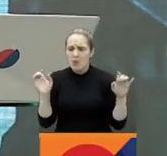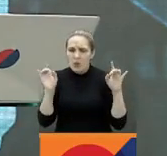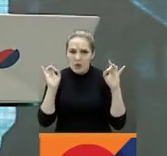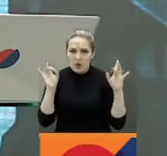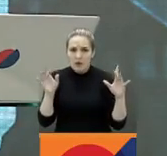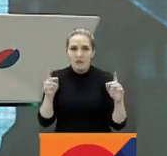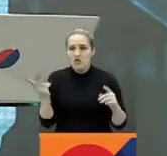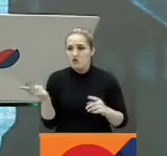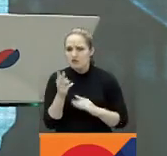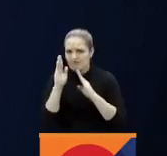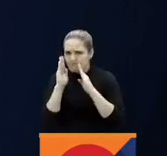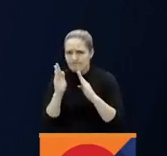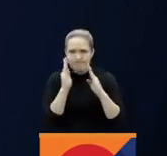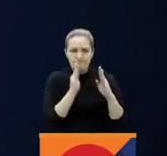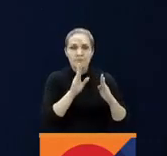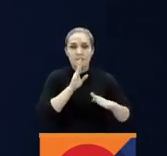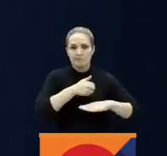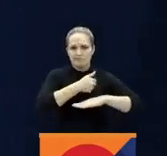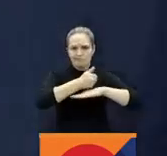las autoridades.